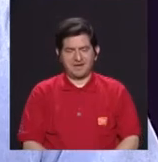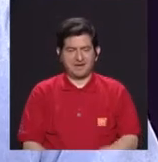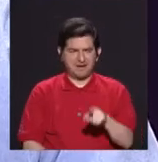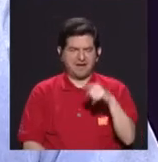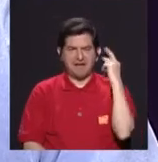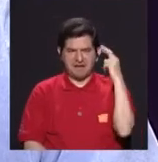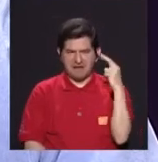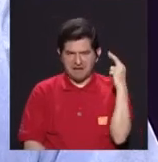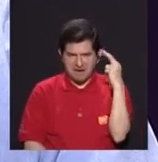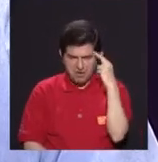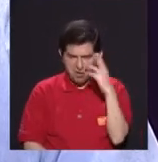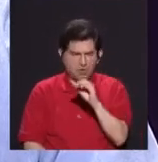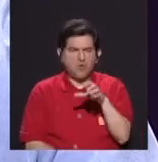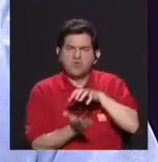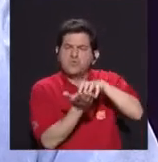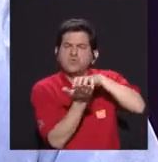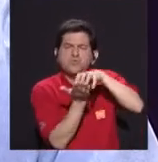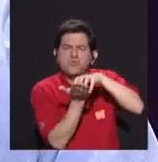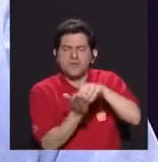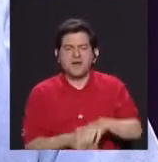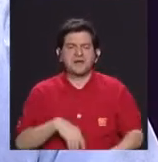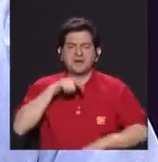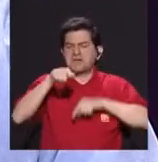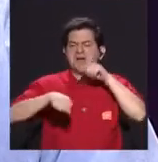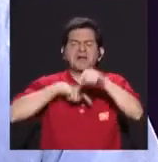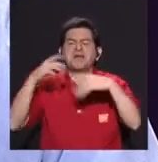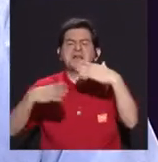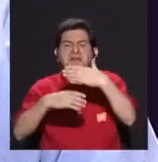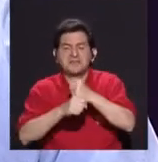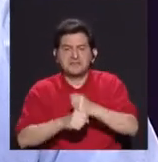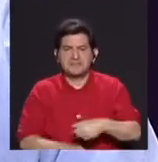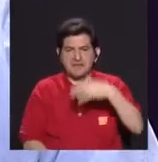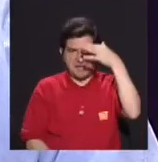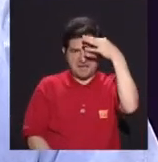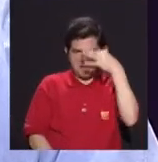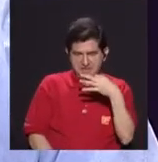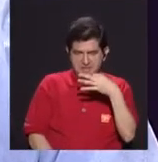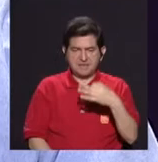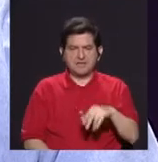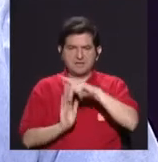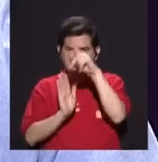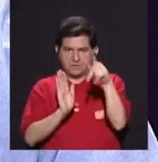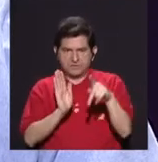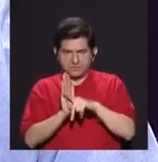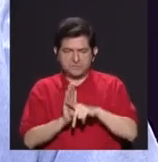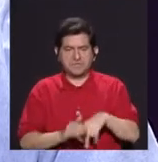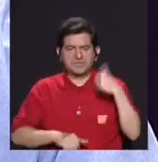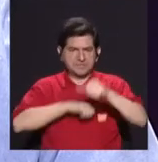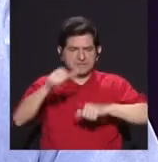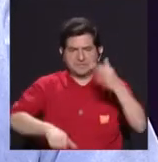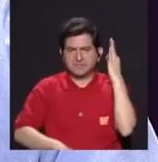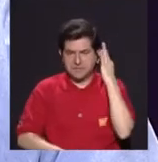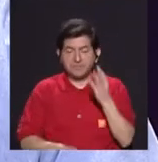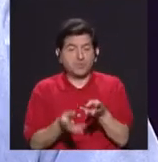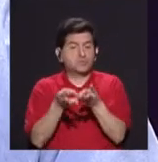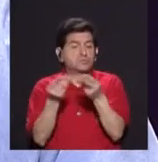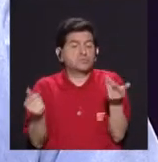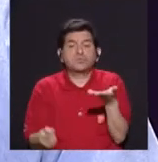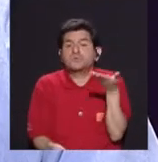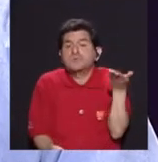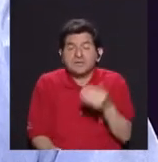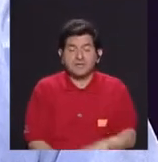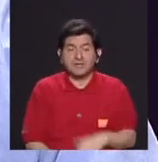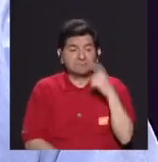reflexionar a cuestionar a criticar los postulados feministas que ha producido ello qué